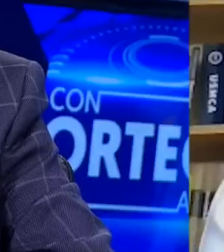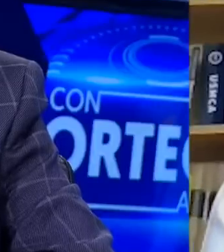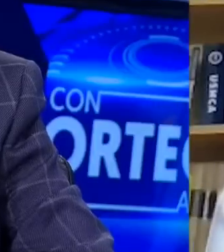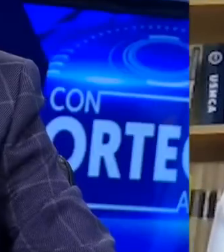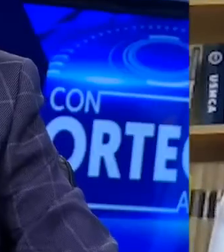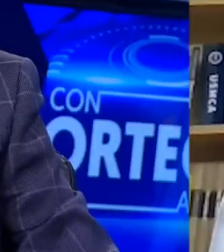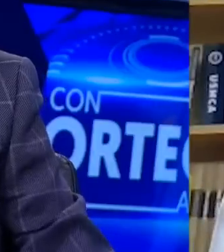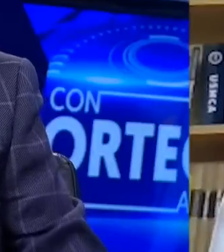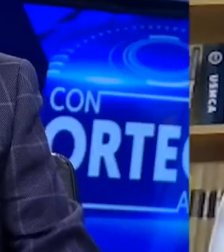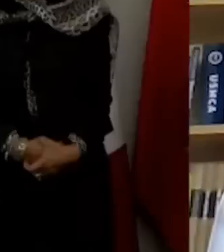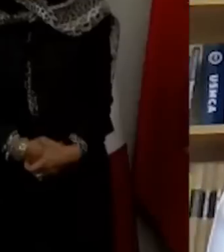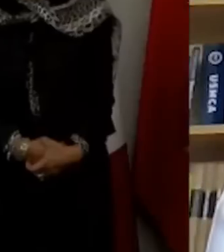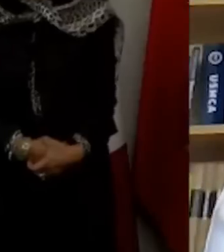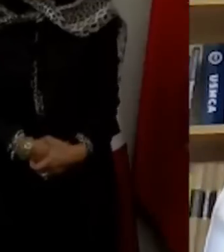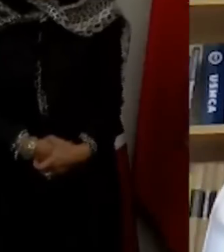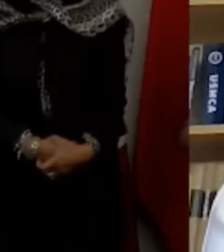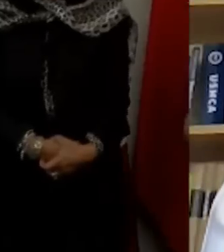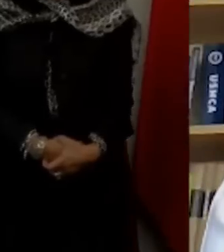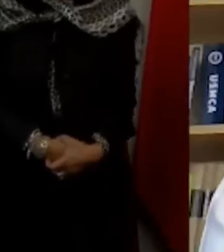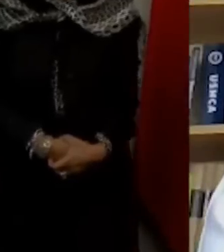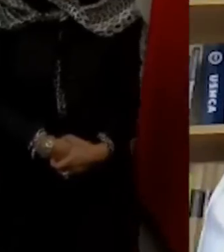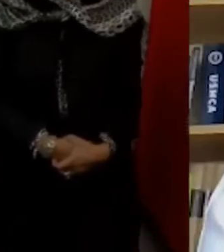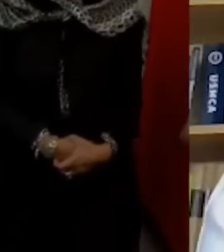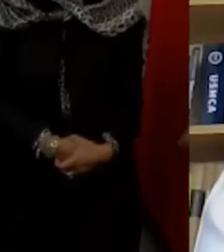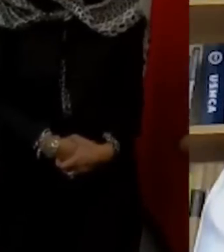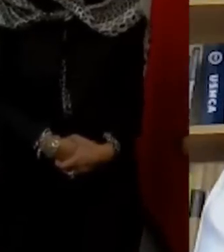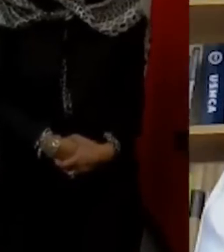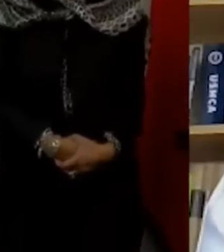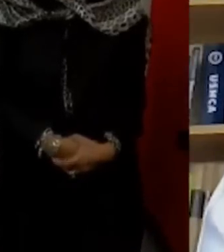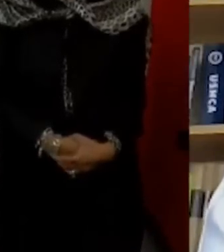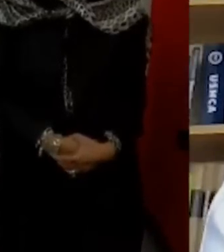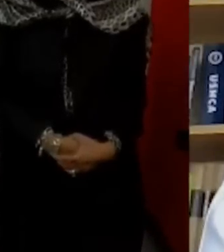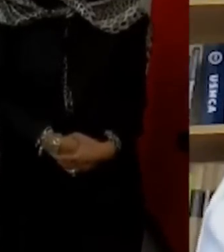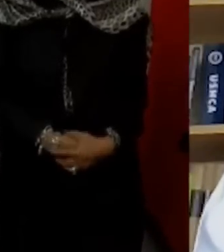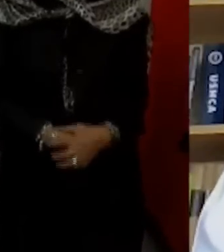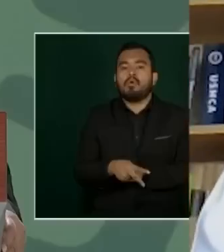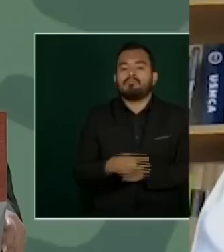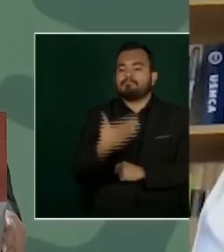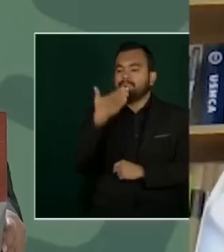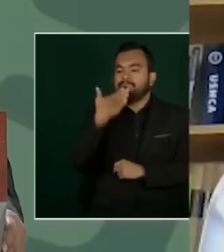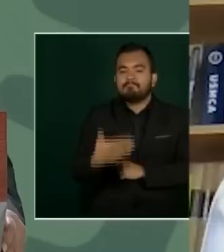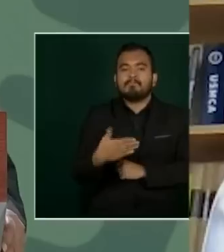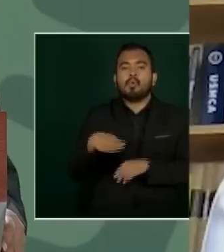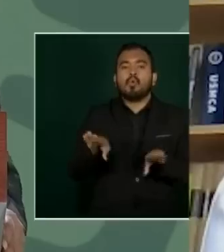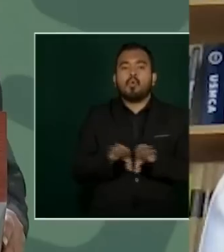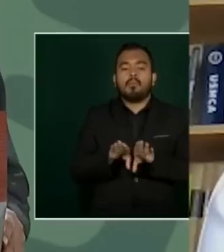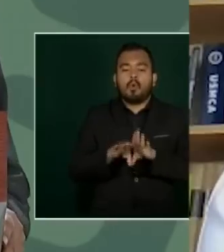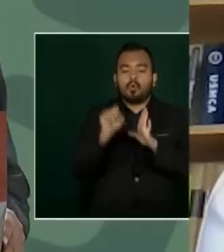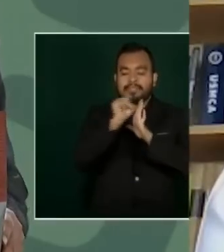Yo creo que es un gobierno que siempre tuvo como objetivo ser humanista